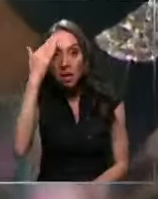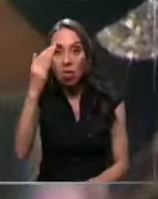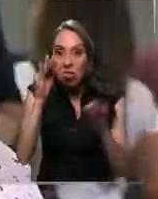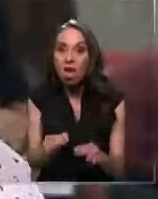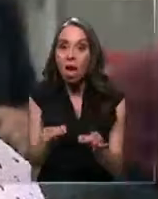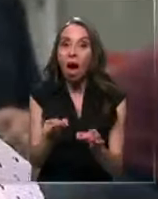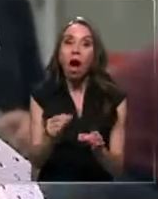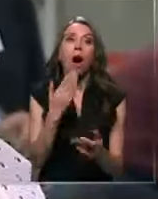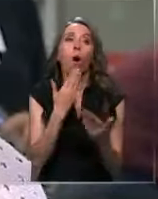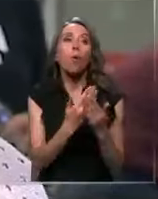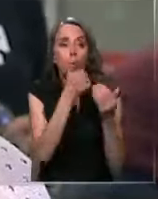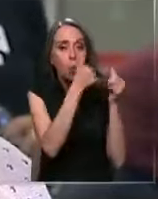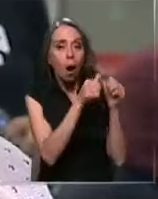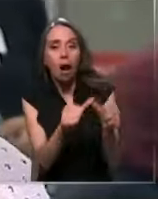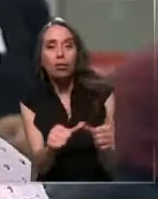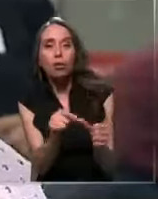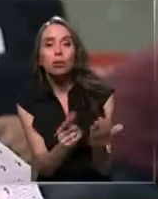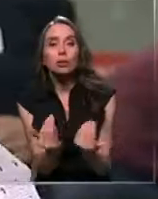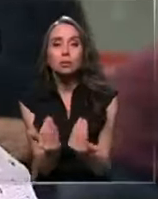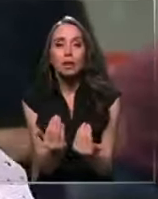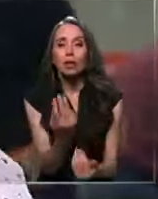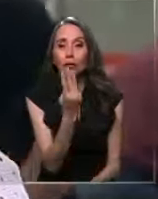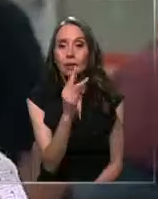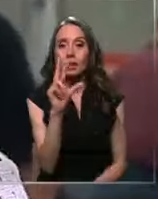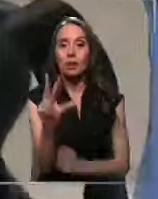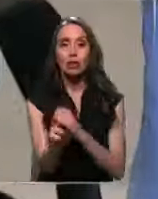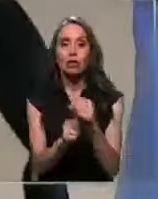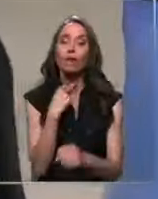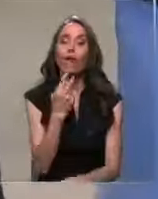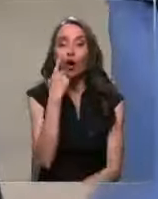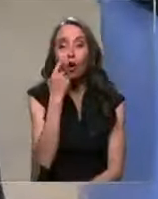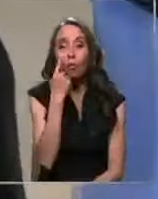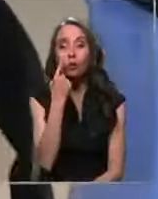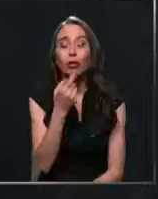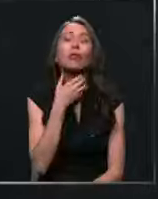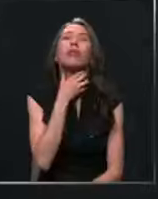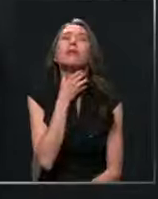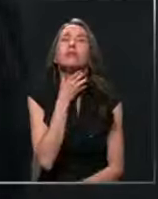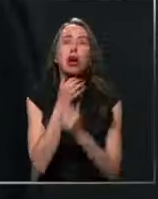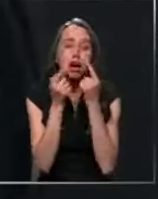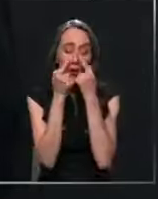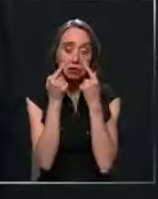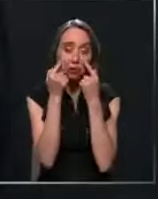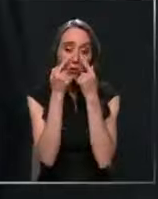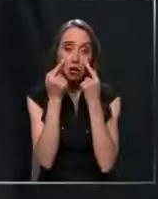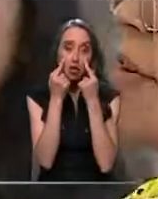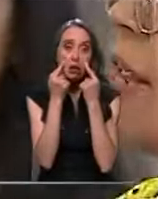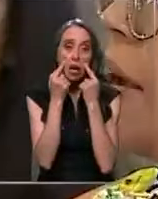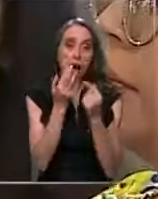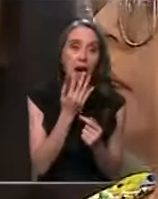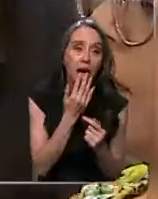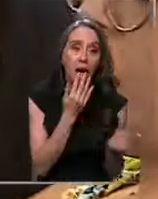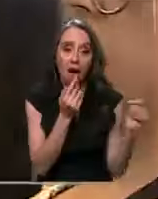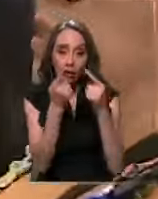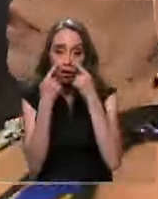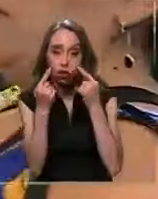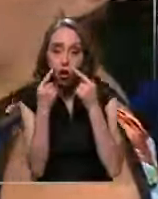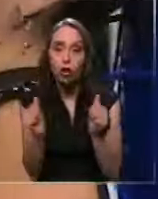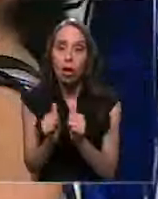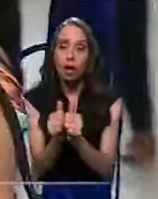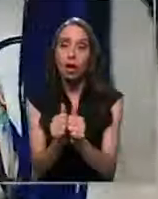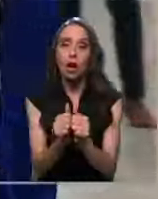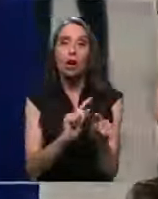¿Cuánto tiempo usted ha esperado esto? 38 años. Sin poder contenerse las lágrimas en cada momento, llegó al aeropuerto